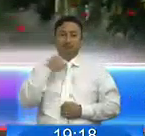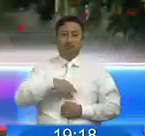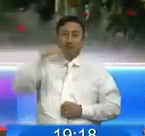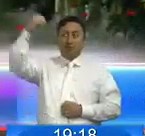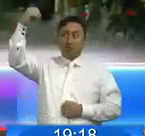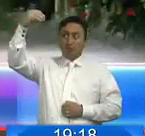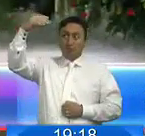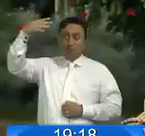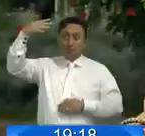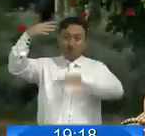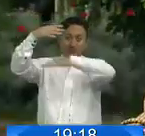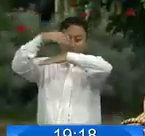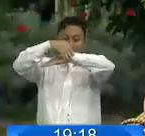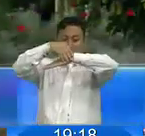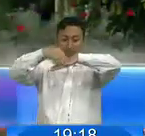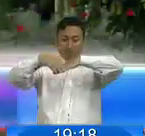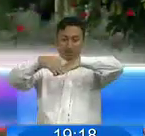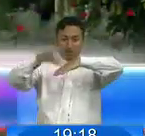paneles solares,